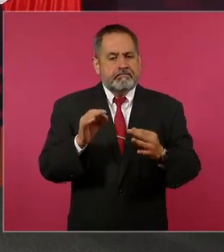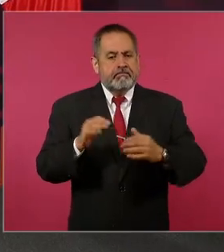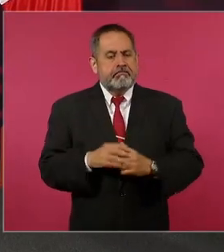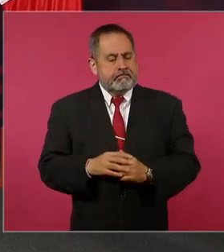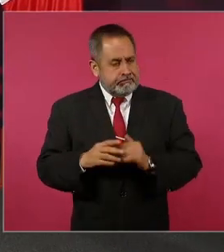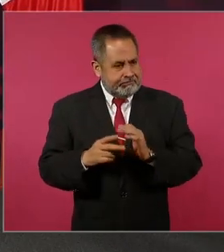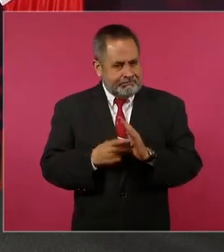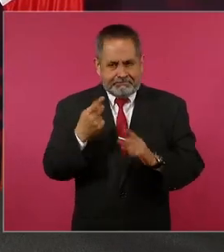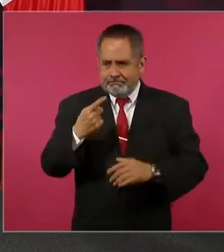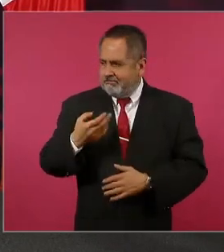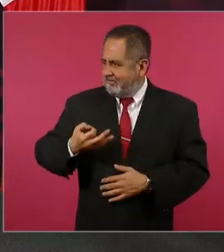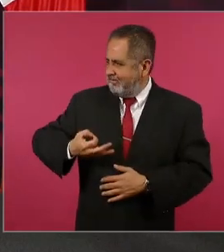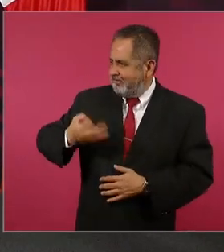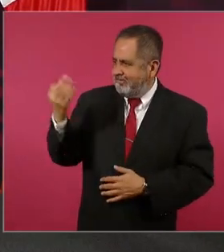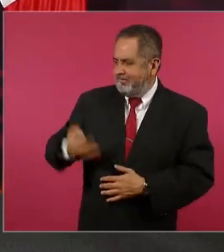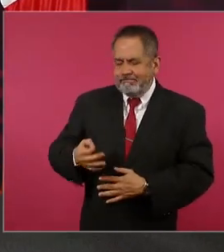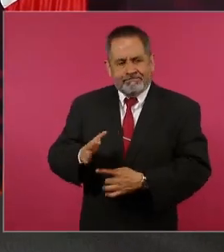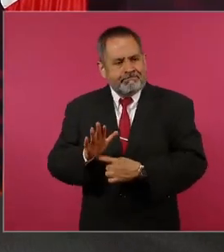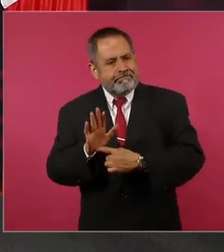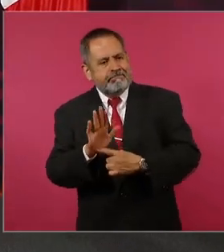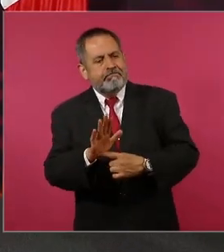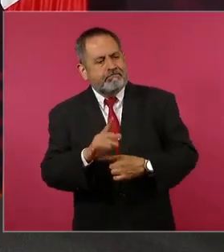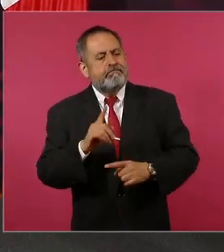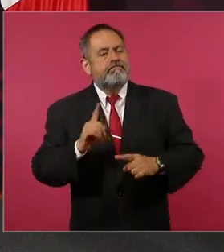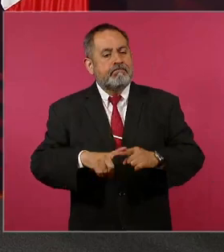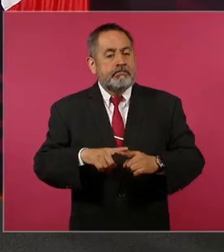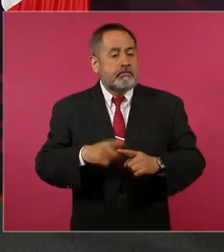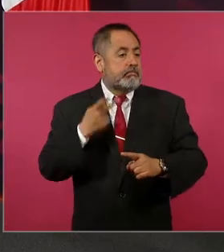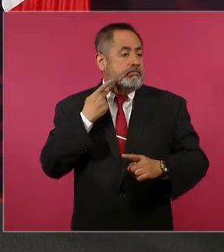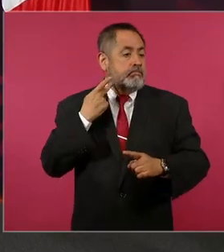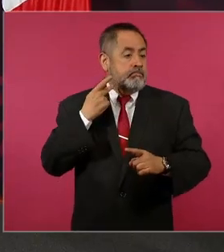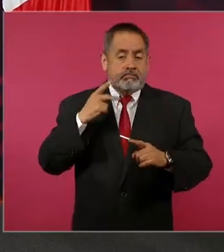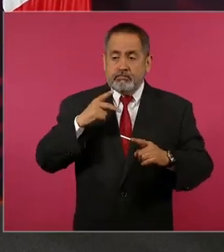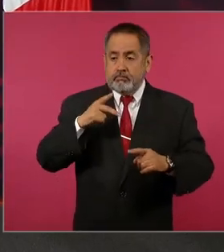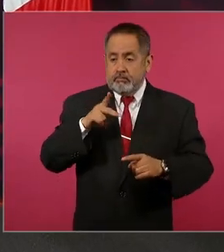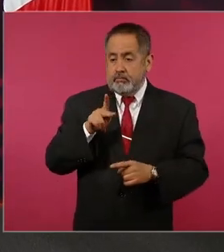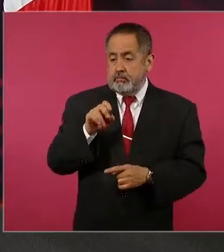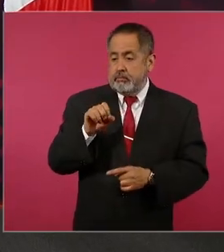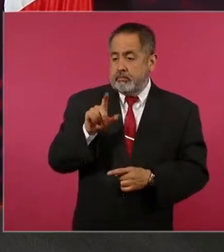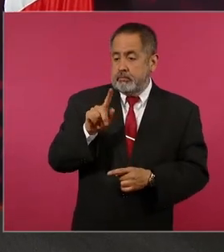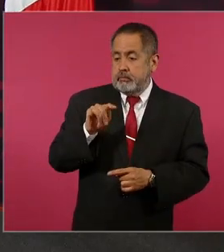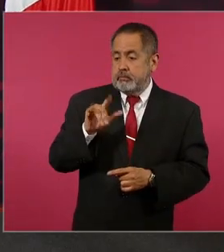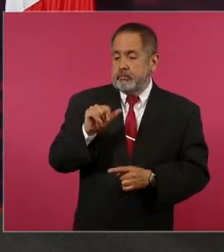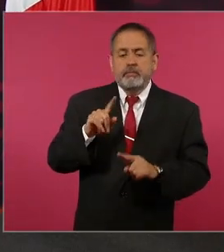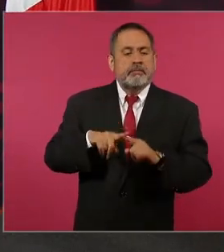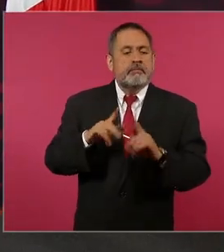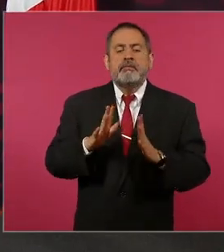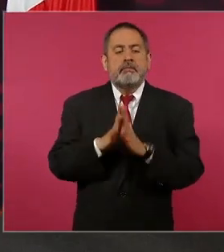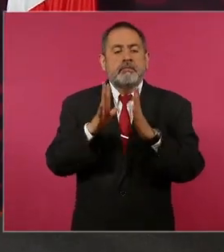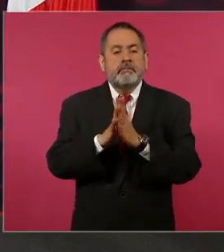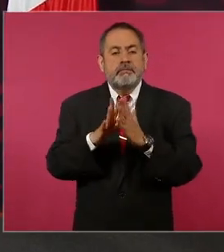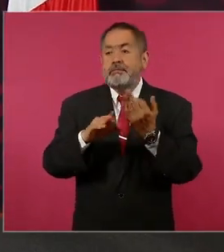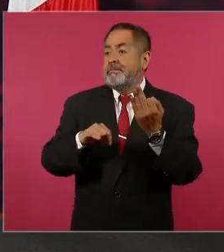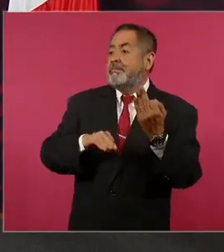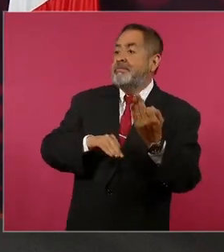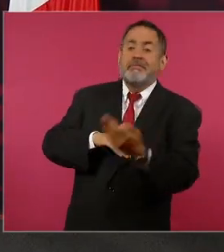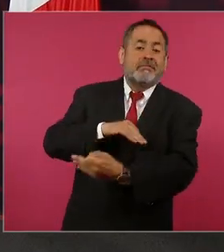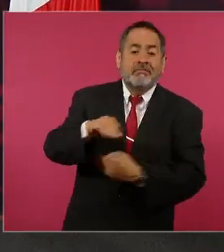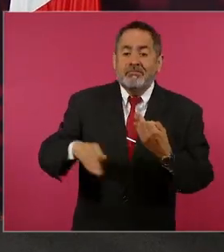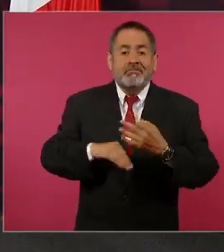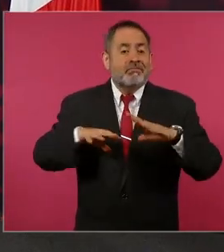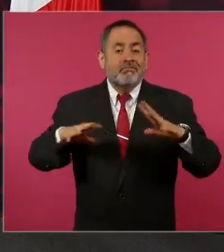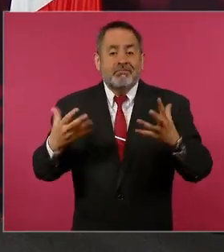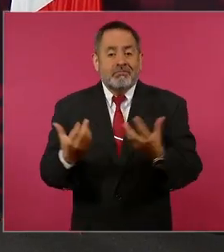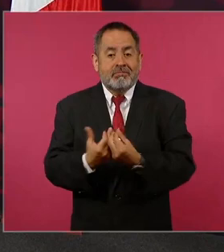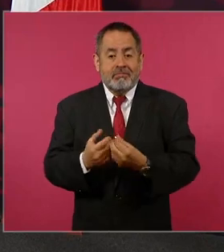queda demostrado de que la política es asunto de todos y que la democracia es eso,